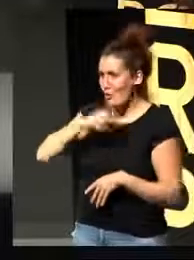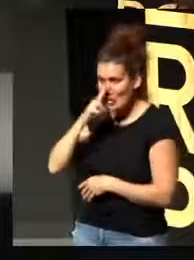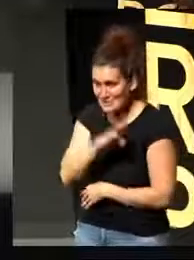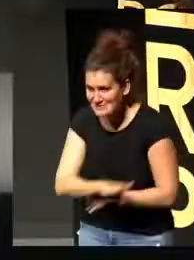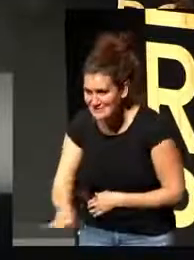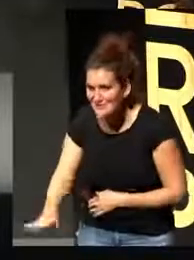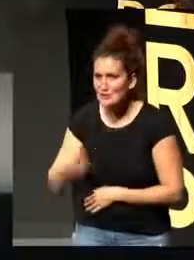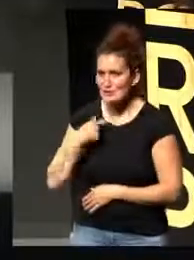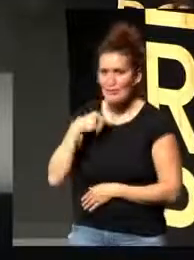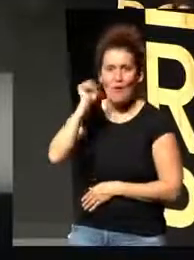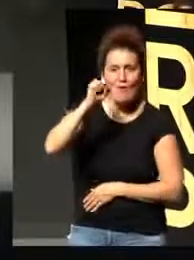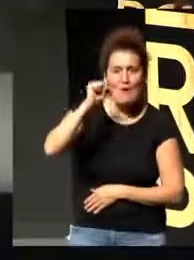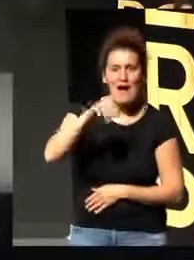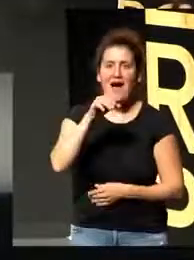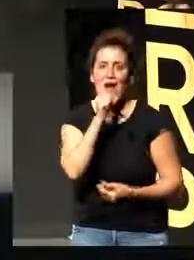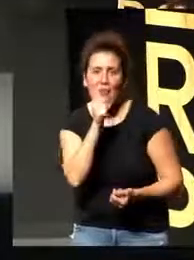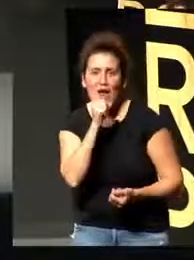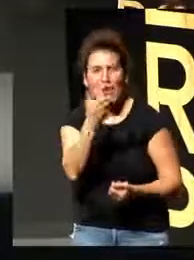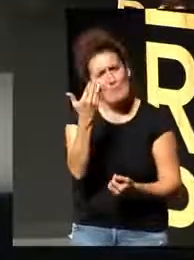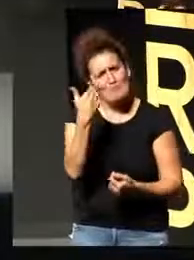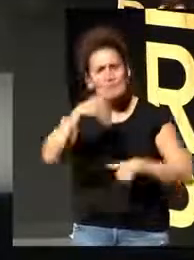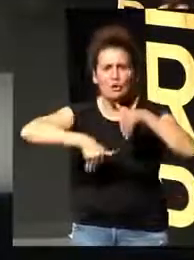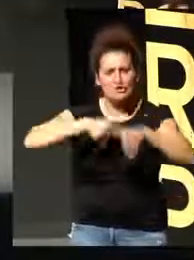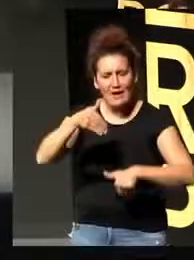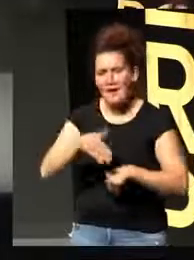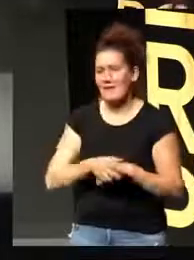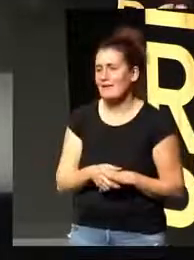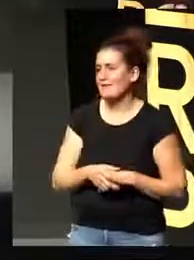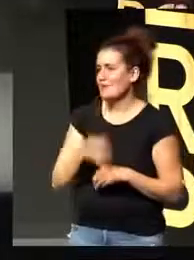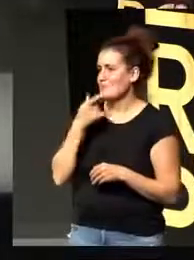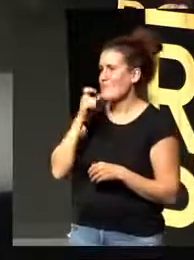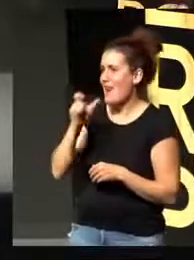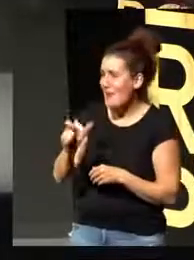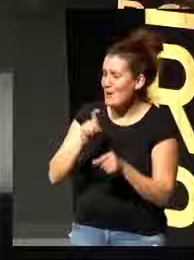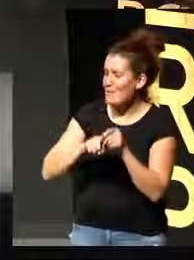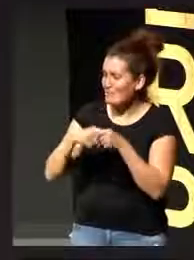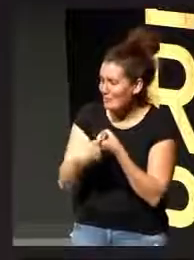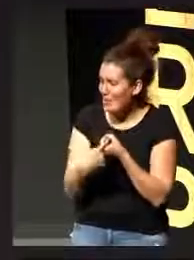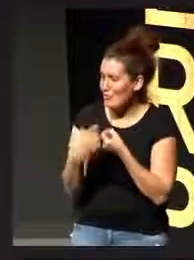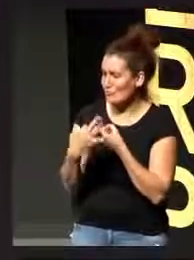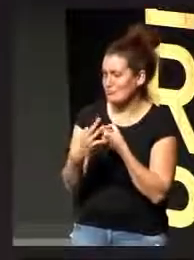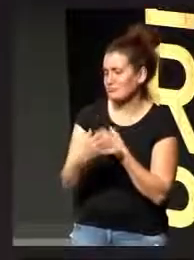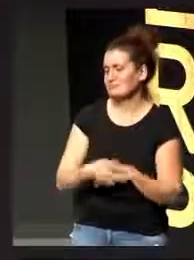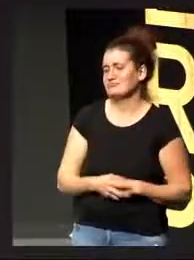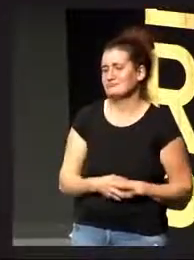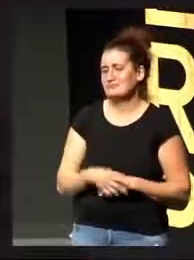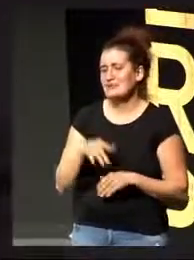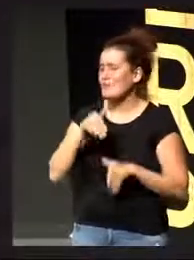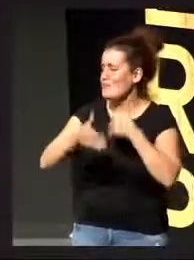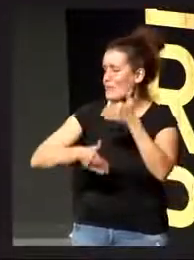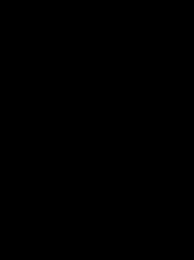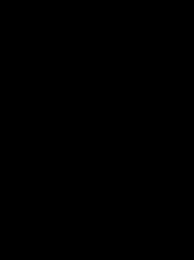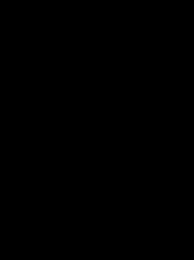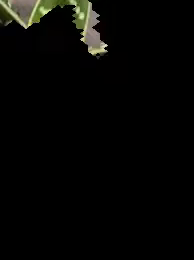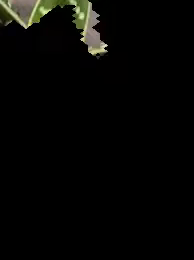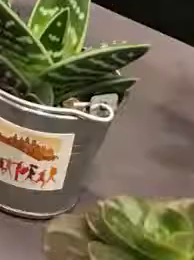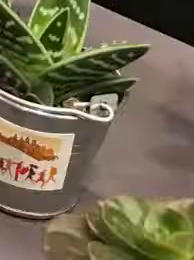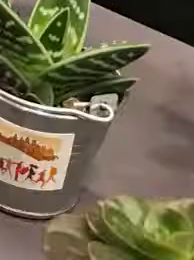a la Etona a votar, lo que es la palabra participación, y bueno, ha sido un proceso muy bonito.